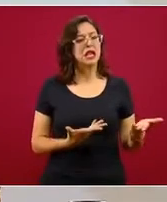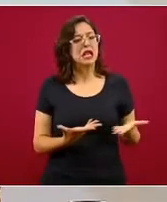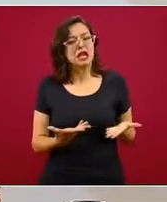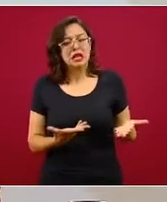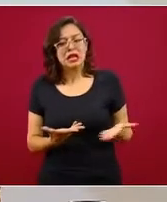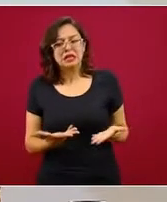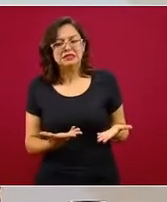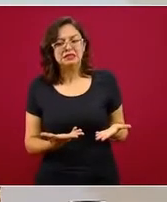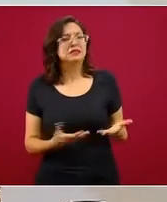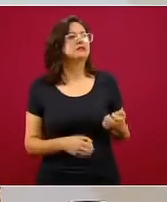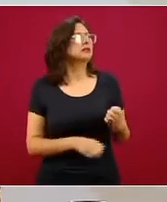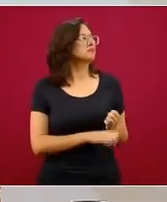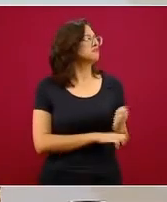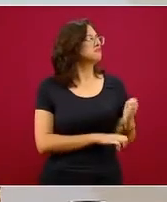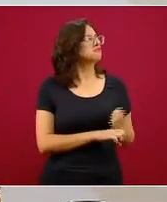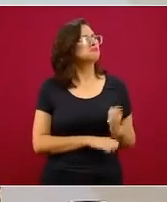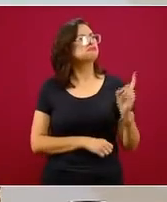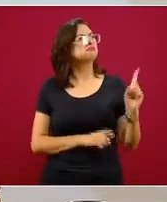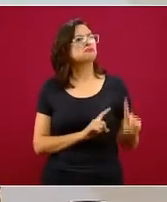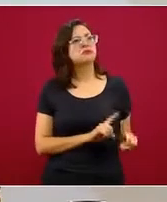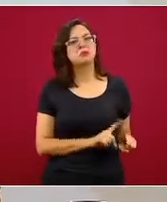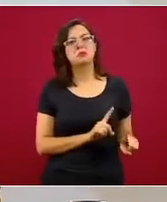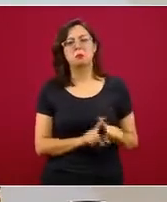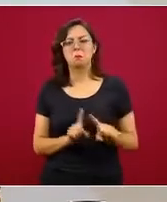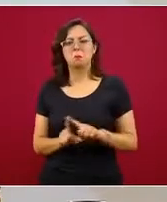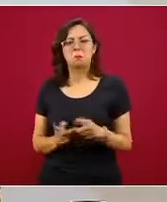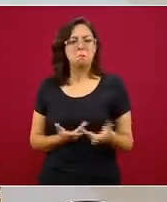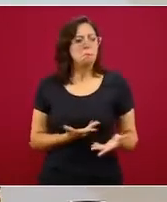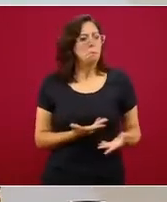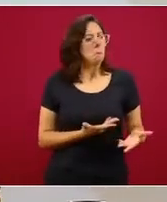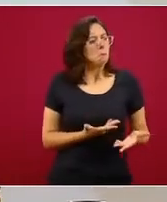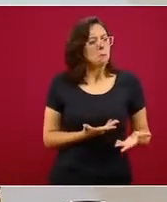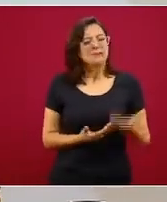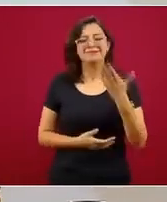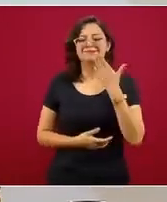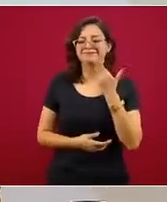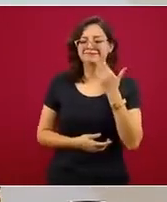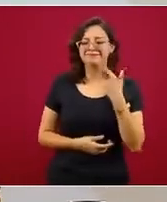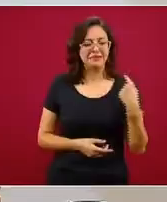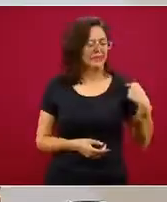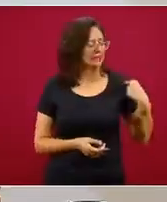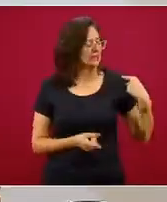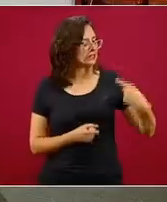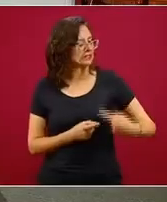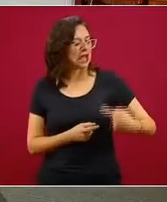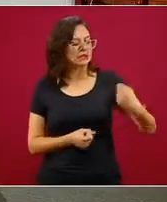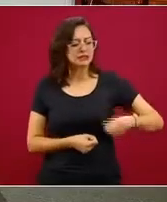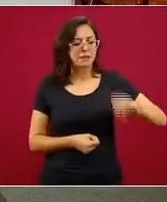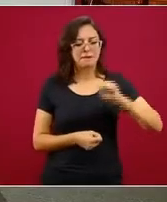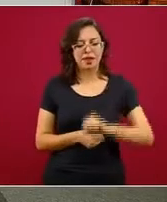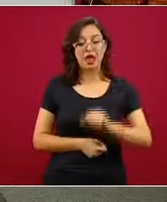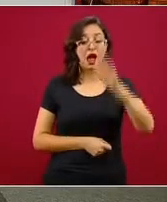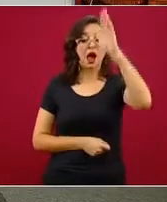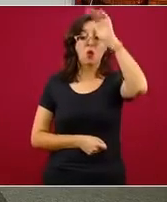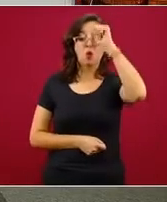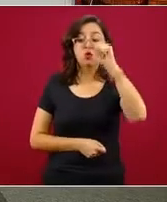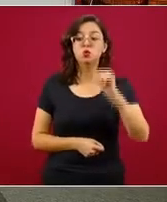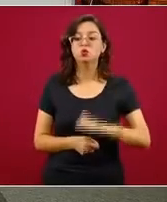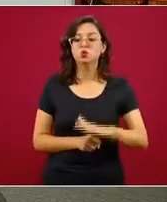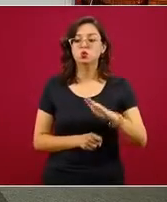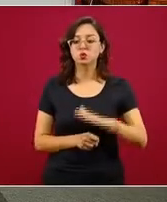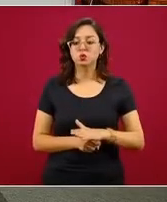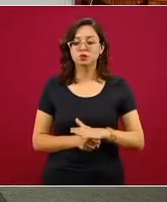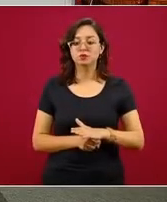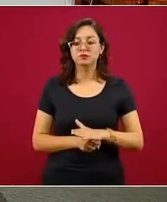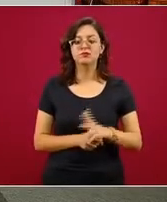tan productiva con los gobiernos estatales, hemos convenido desde hace varias semanas, desde que empezó el semáforo, que daremos un espacio